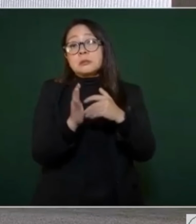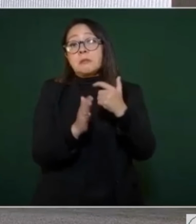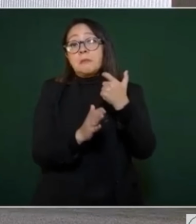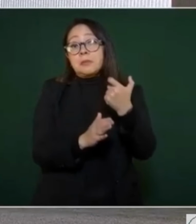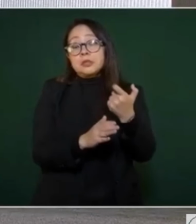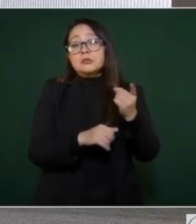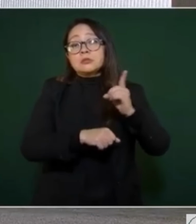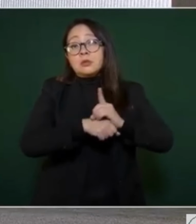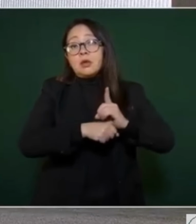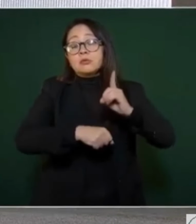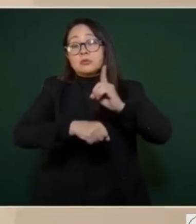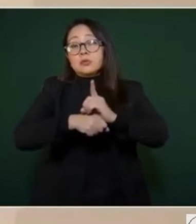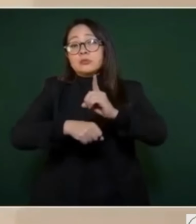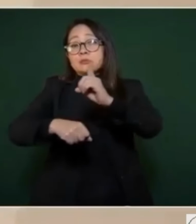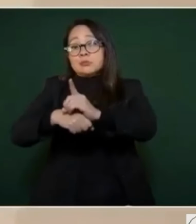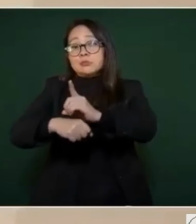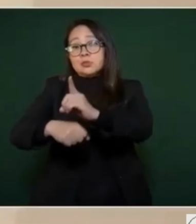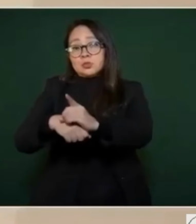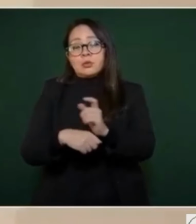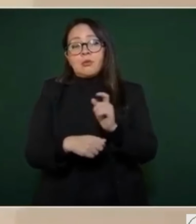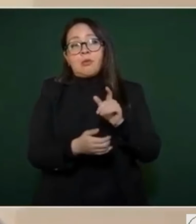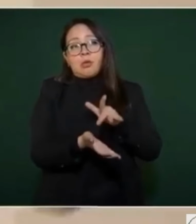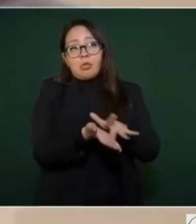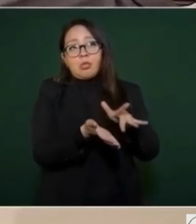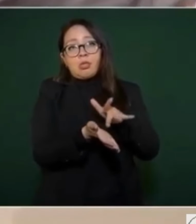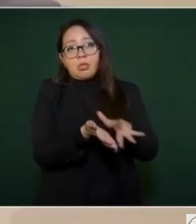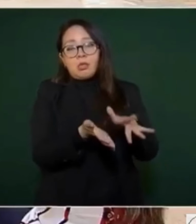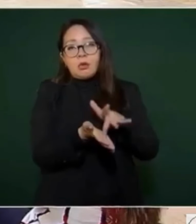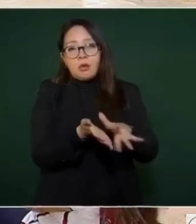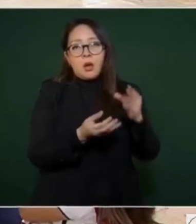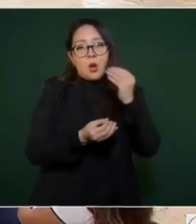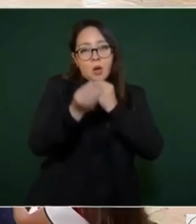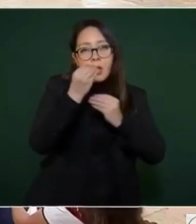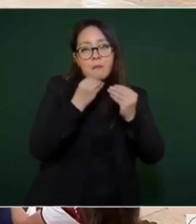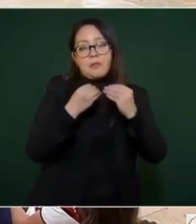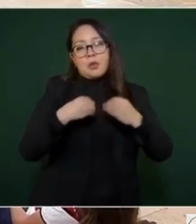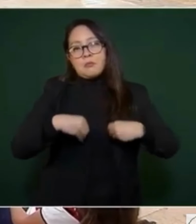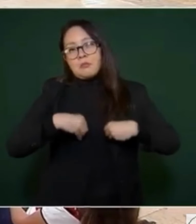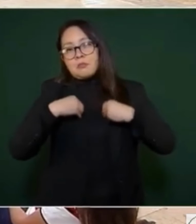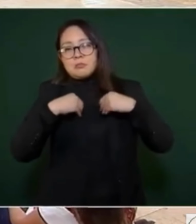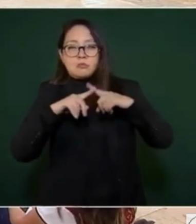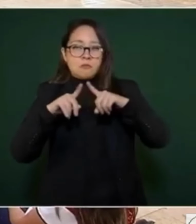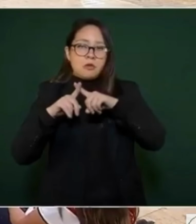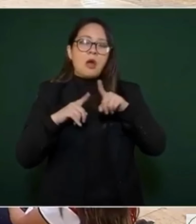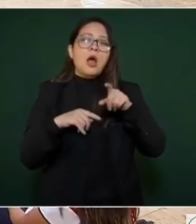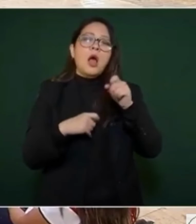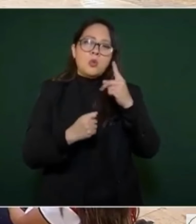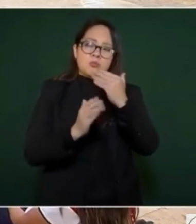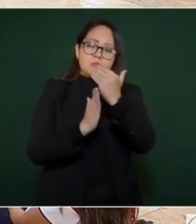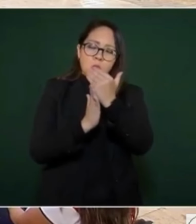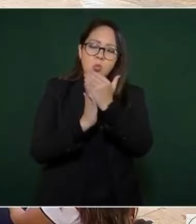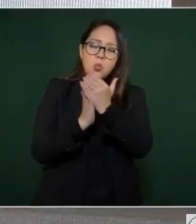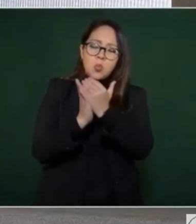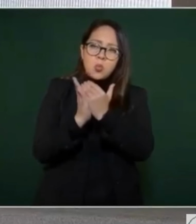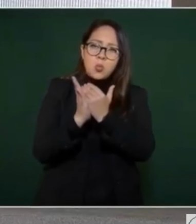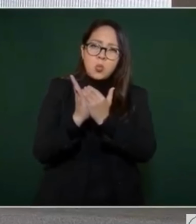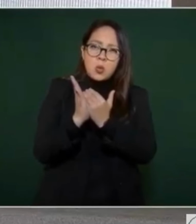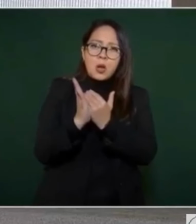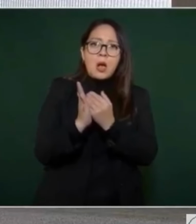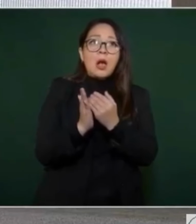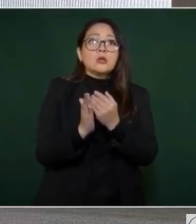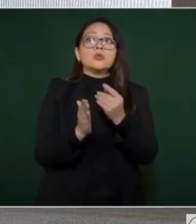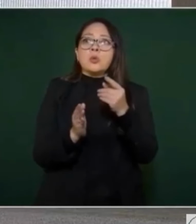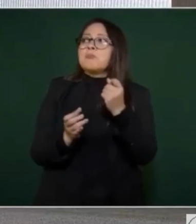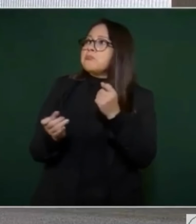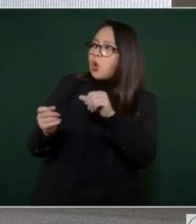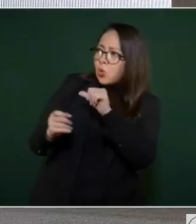su manutención. Ahora ha bajado ese costo, en algunos casos todavía sigue siendo oneroso, pero en la mayoría de